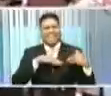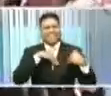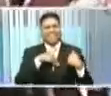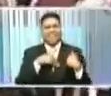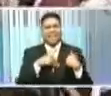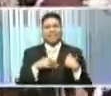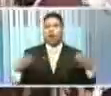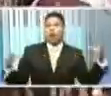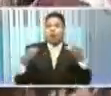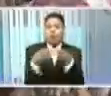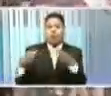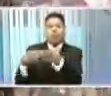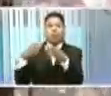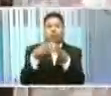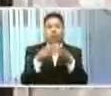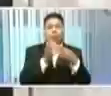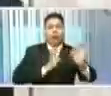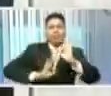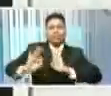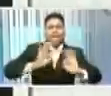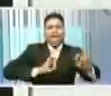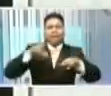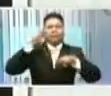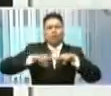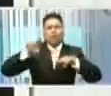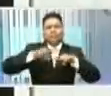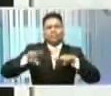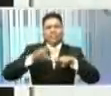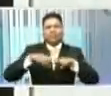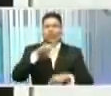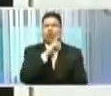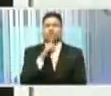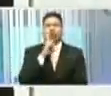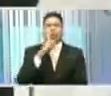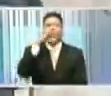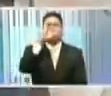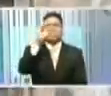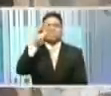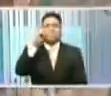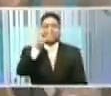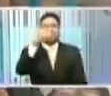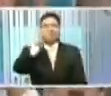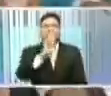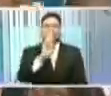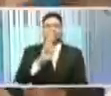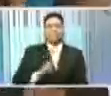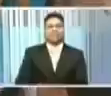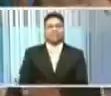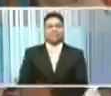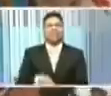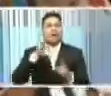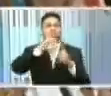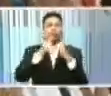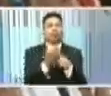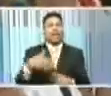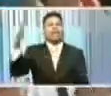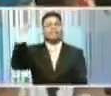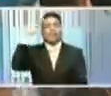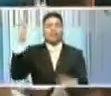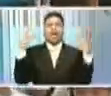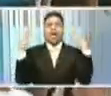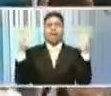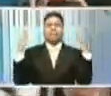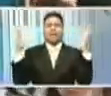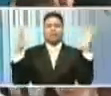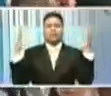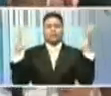infantil y juvenil de Teatro César Rengifo. Las niñas y los niños de la cultura y del saber. ¡Un aplauso!